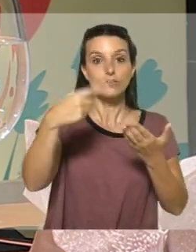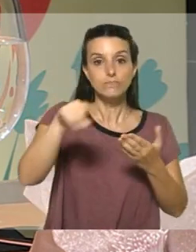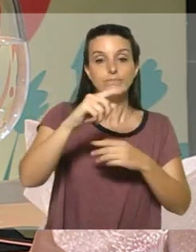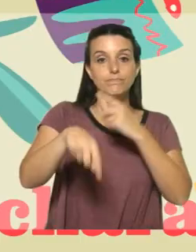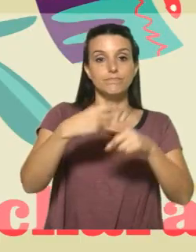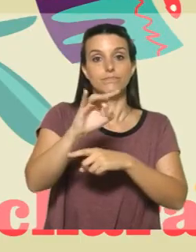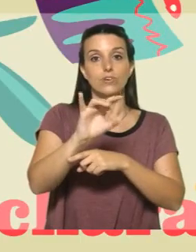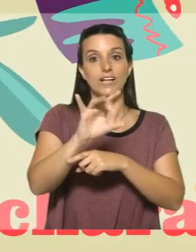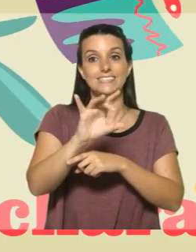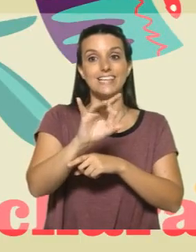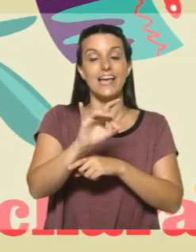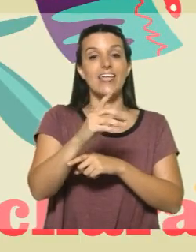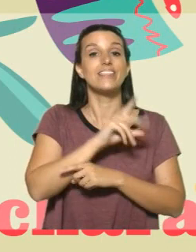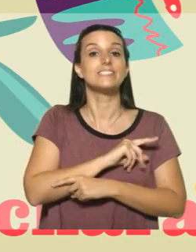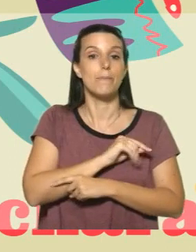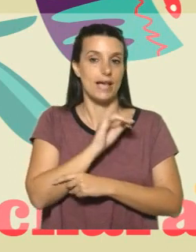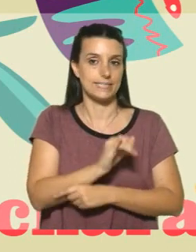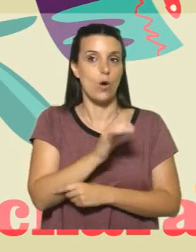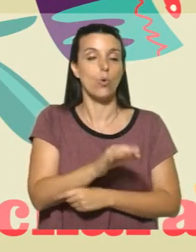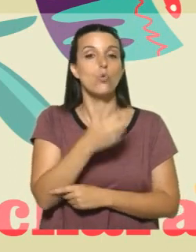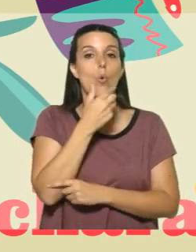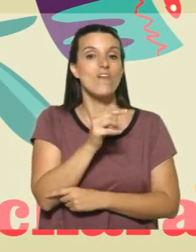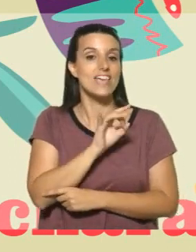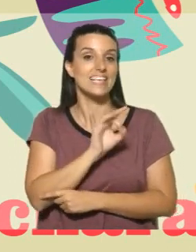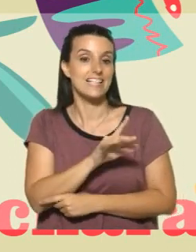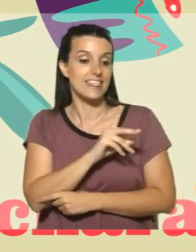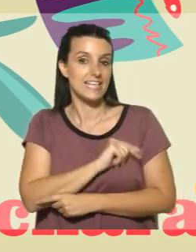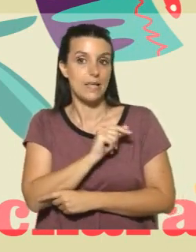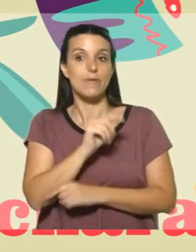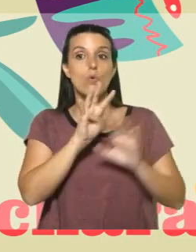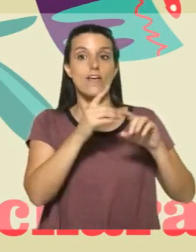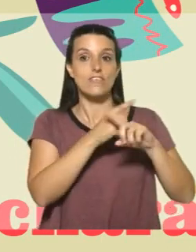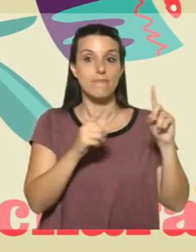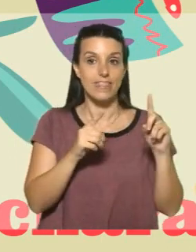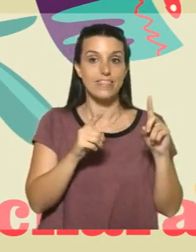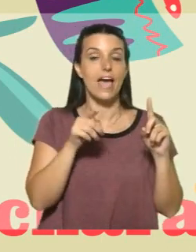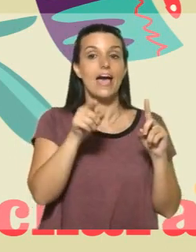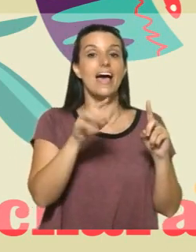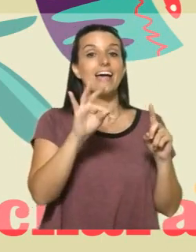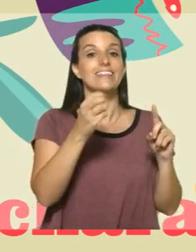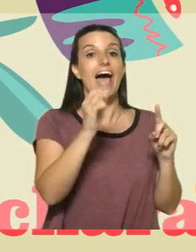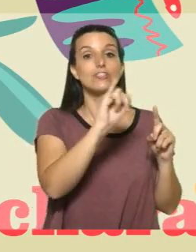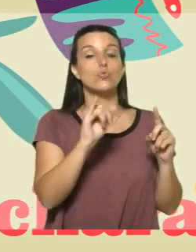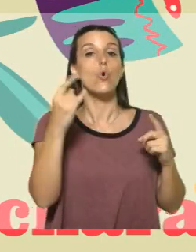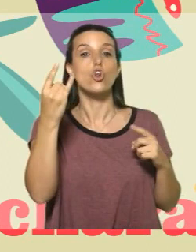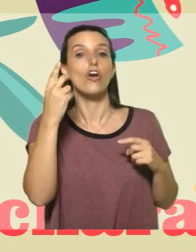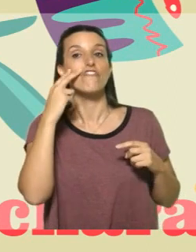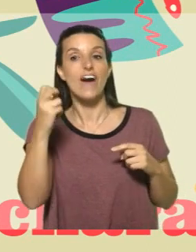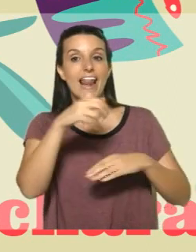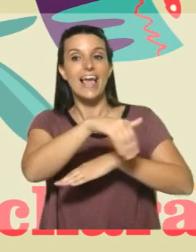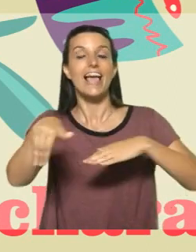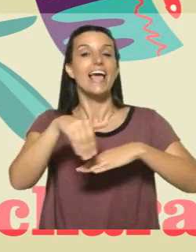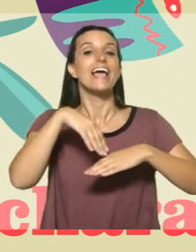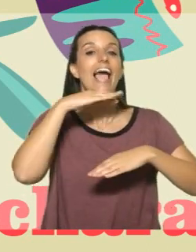próximo 15 sí. de diciembre. Este jueves 15 de diciembre, 21:30, Tazú Rock Bar es en Canelones 780,